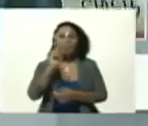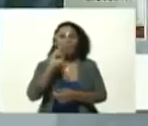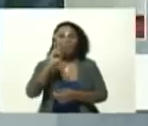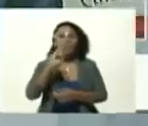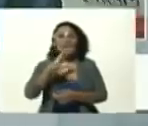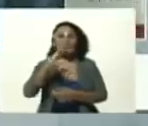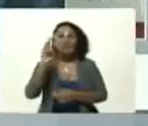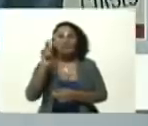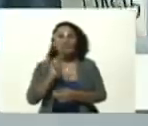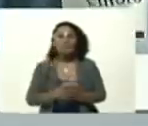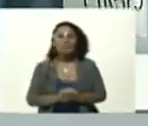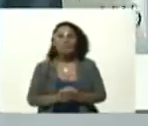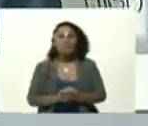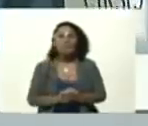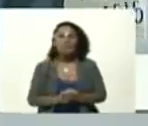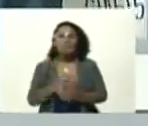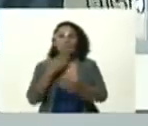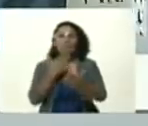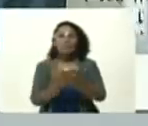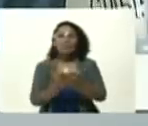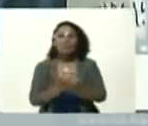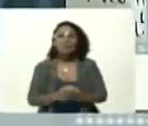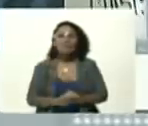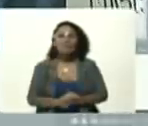UCB, gracias,